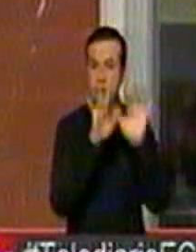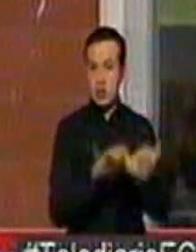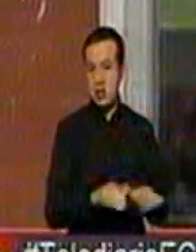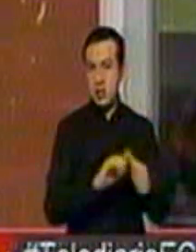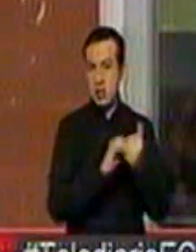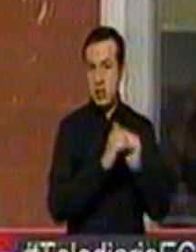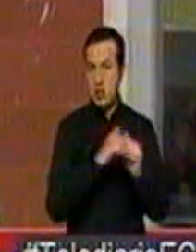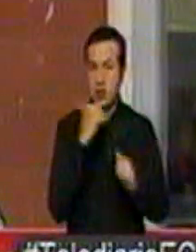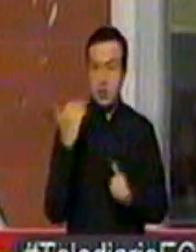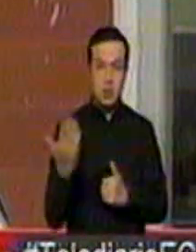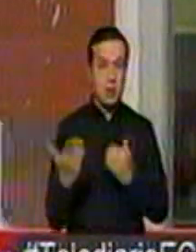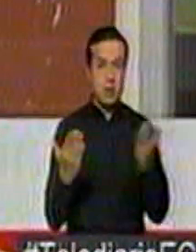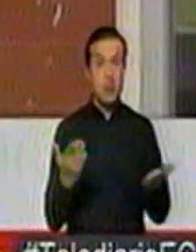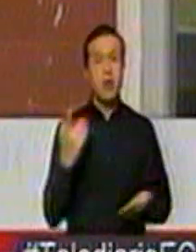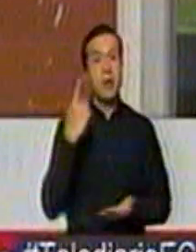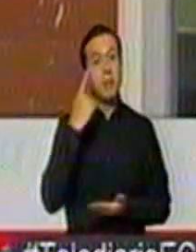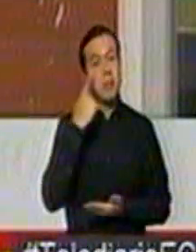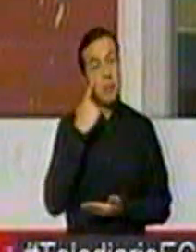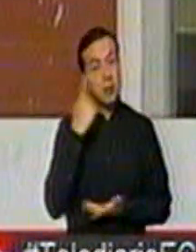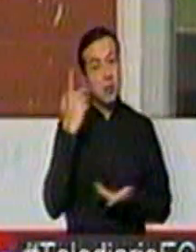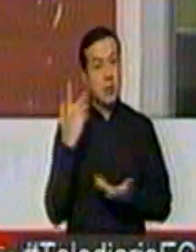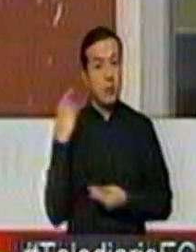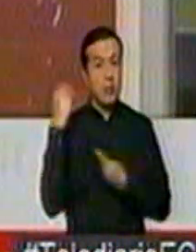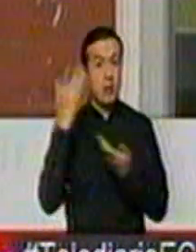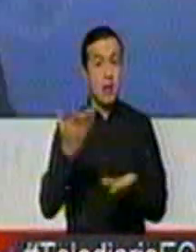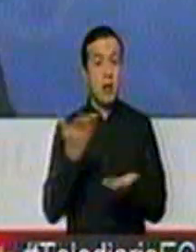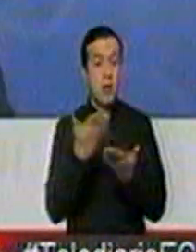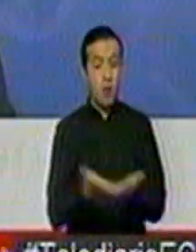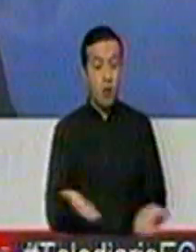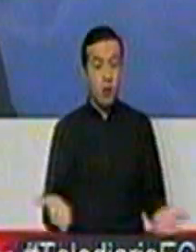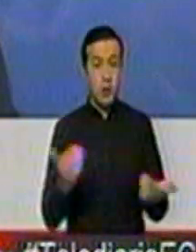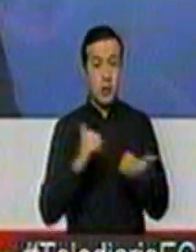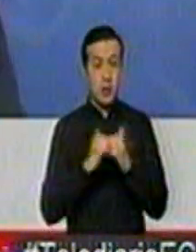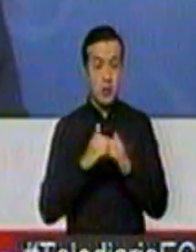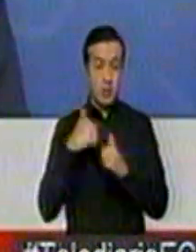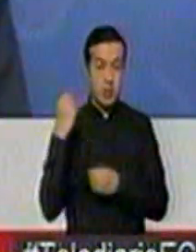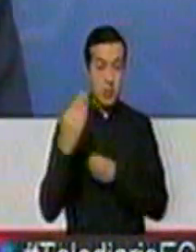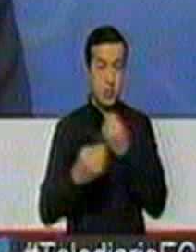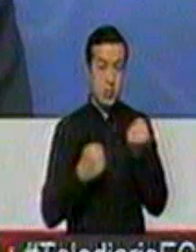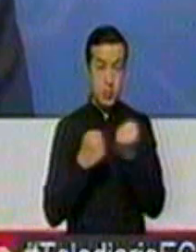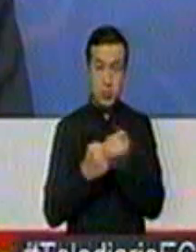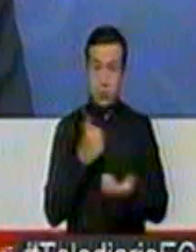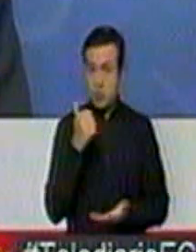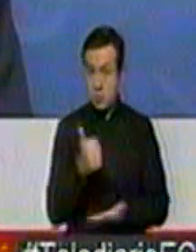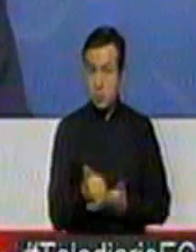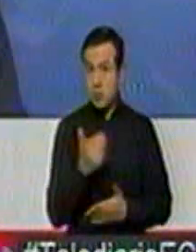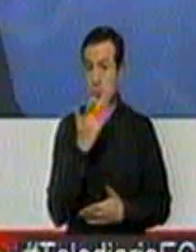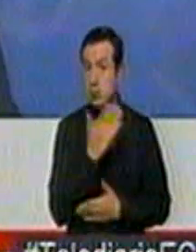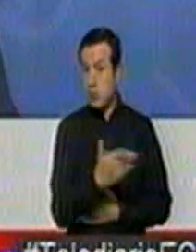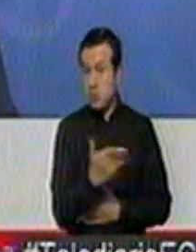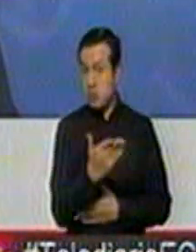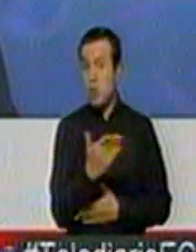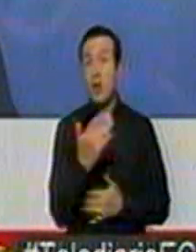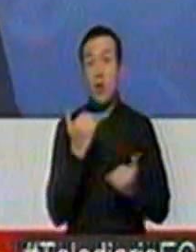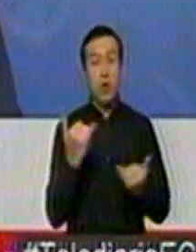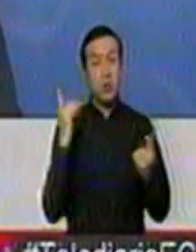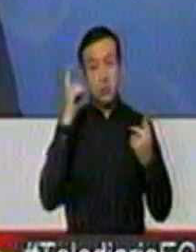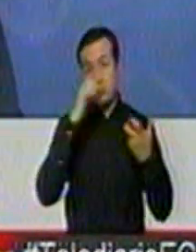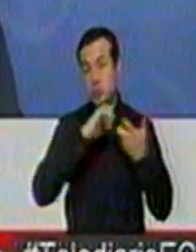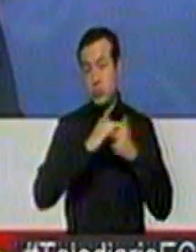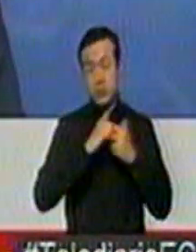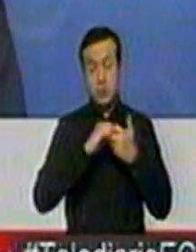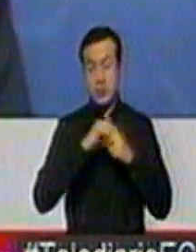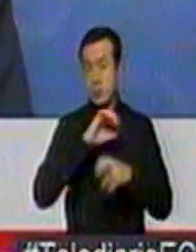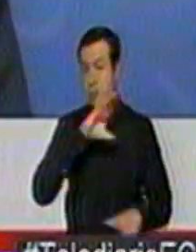está analizando la posibilidad de entregar implementos deportivos. Se ayuda a combatir un flagelo que hay en toda la